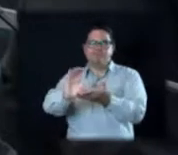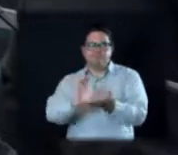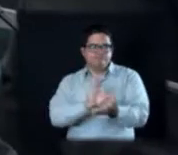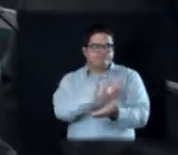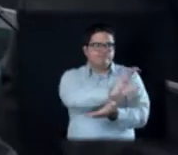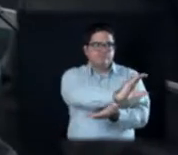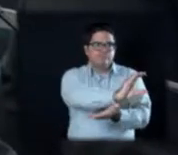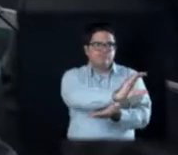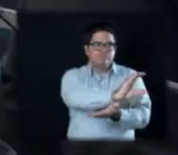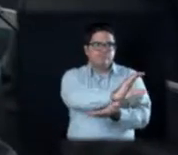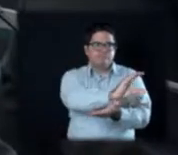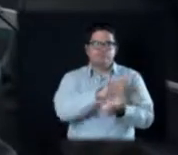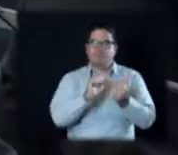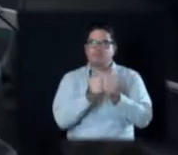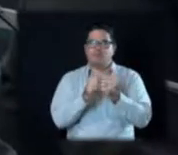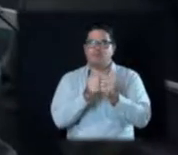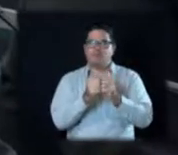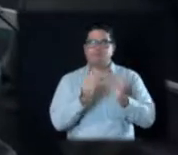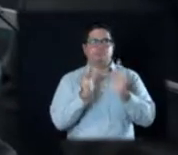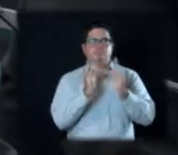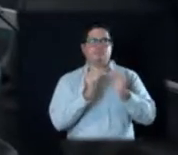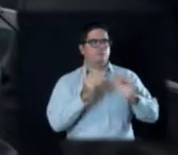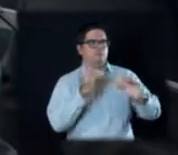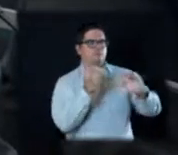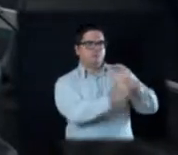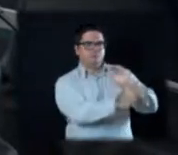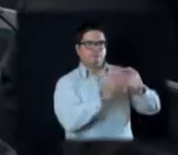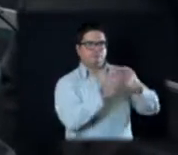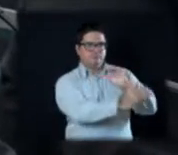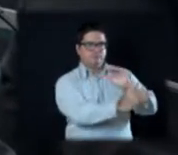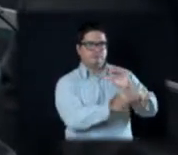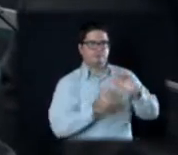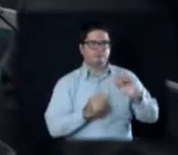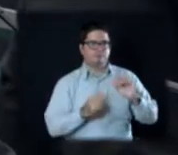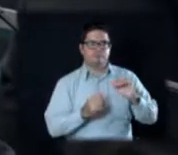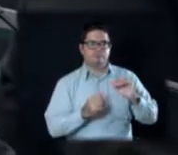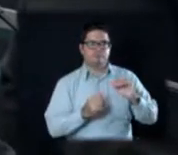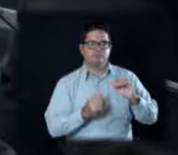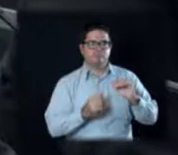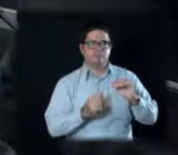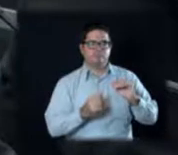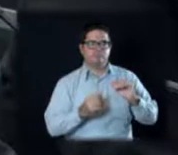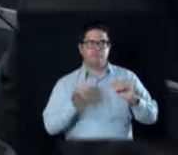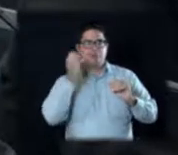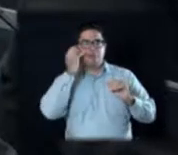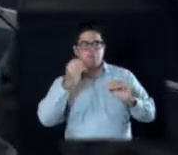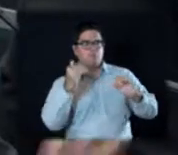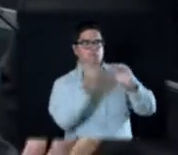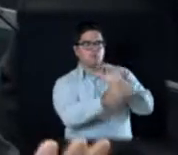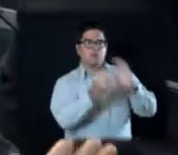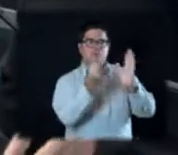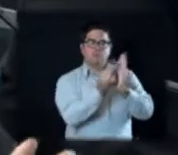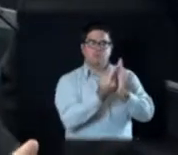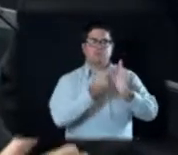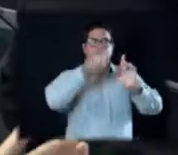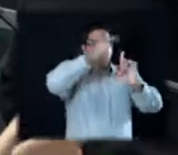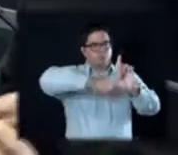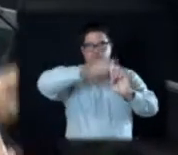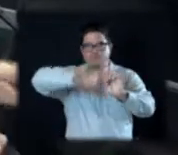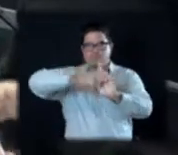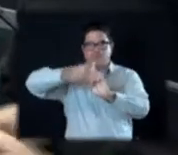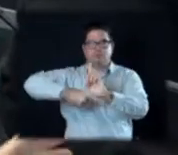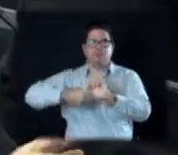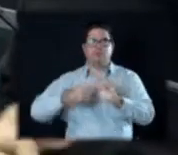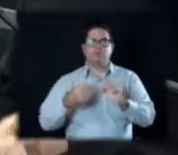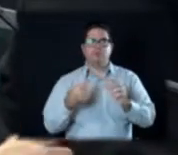asignaciones son básicamente transferencias electrónicas de Hacienda. Así que cualquier cantidad que se apruebe se va a transferir